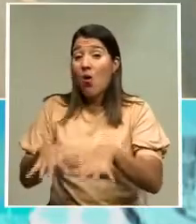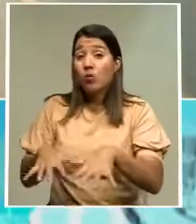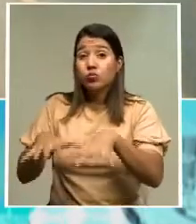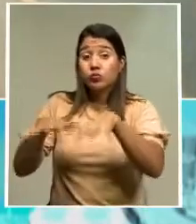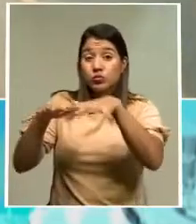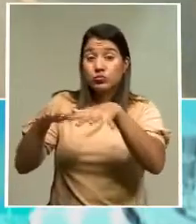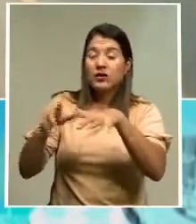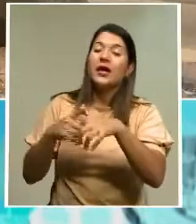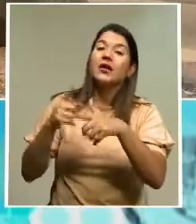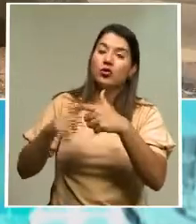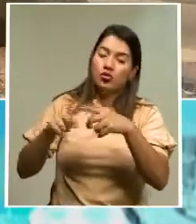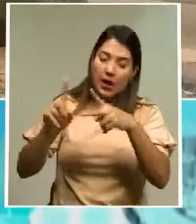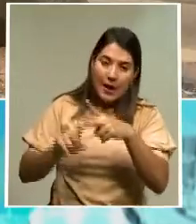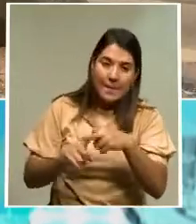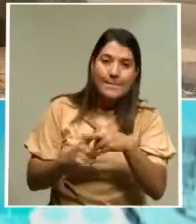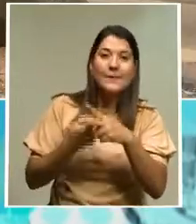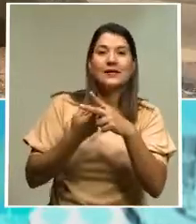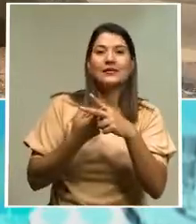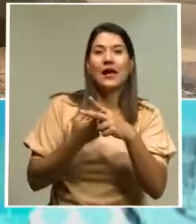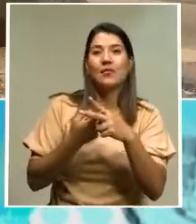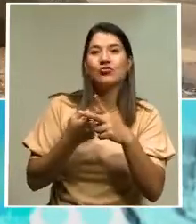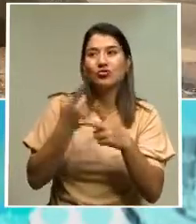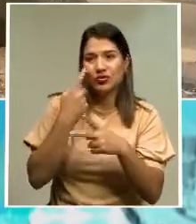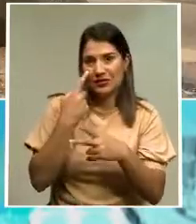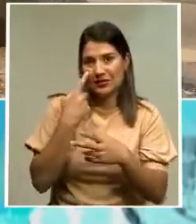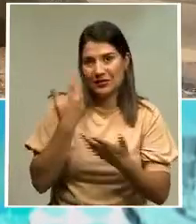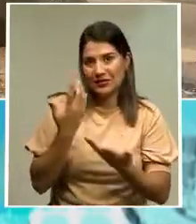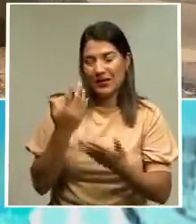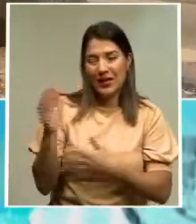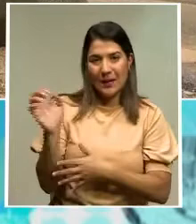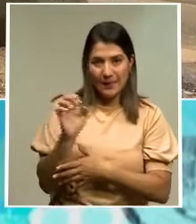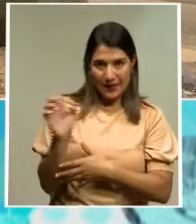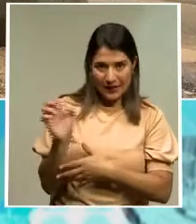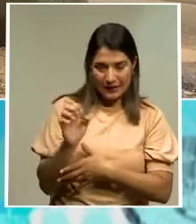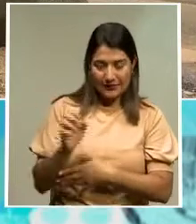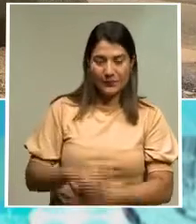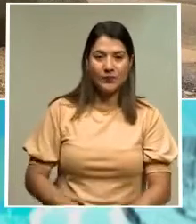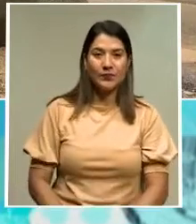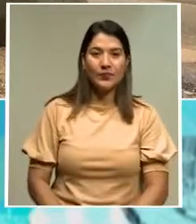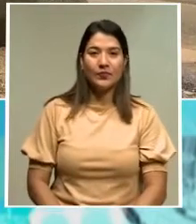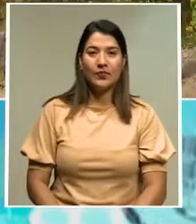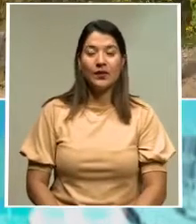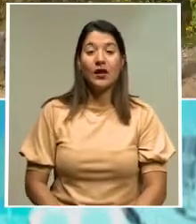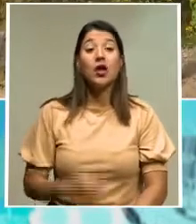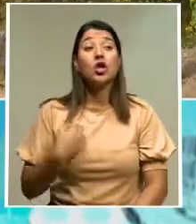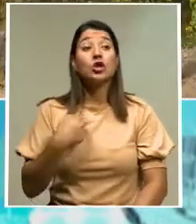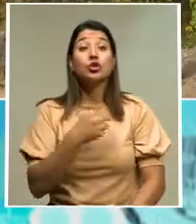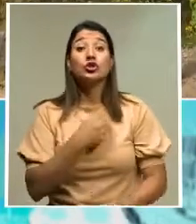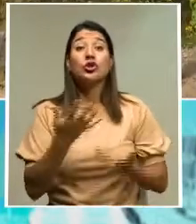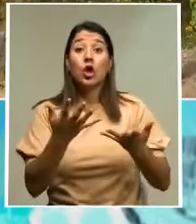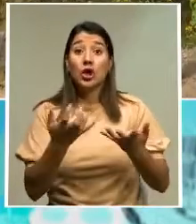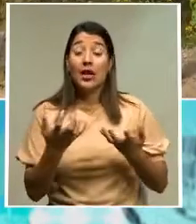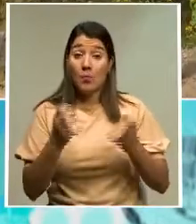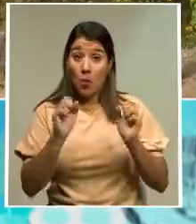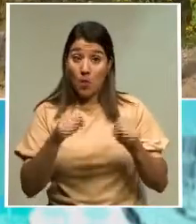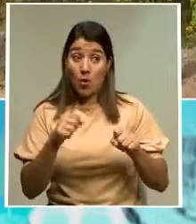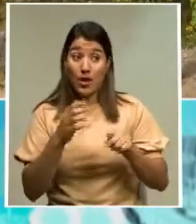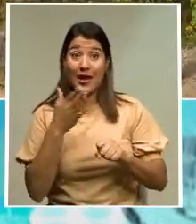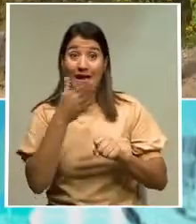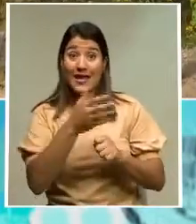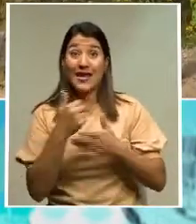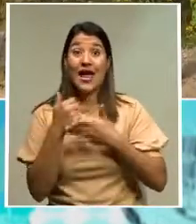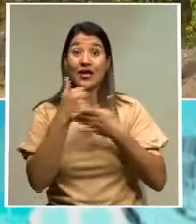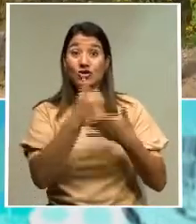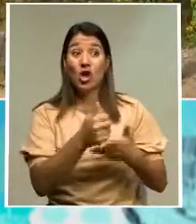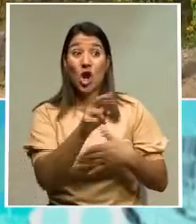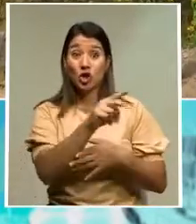cauce y entonces empezamos a anegar todos los alrededores. La idea de esto es, ir a colaborar con el personal, los compañeros que se